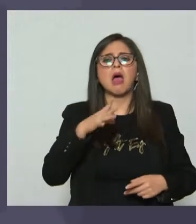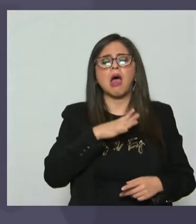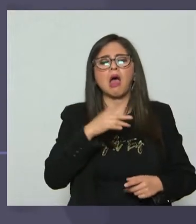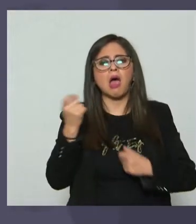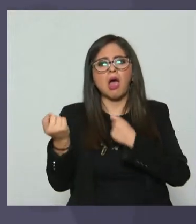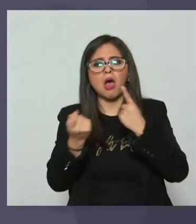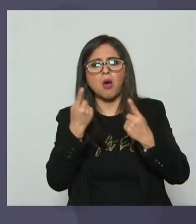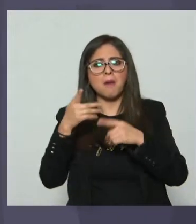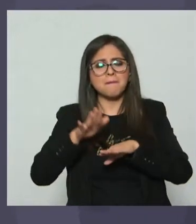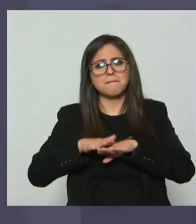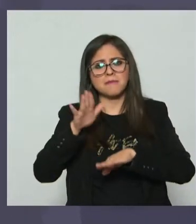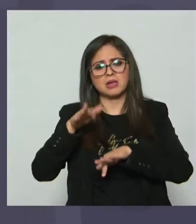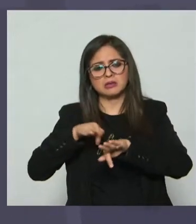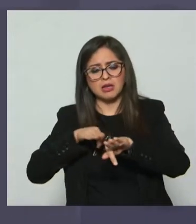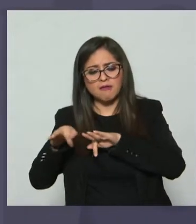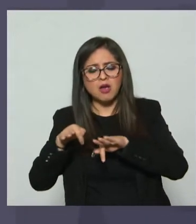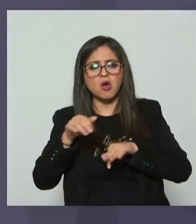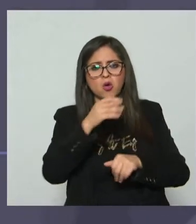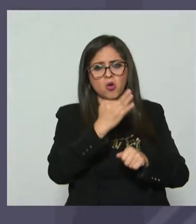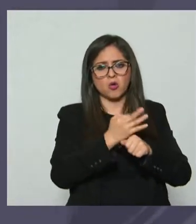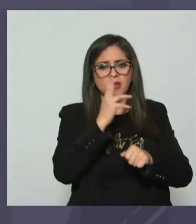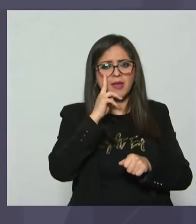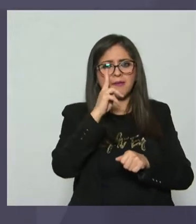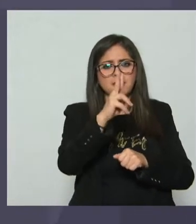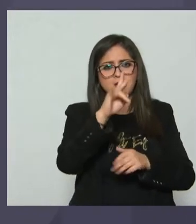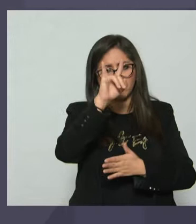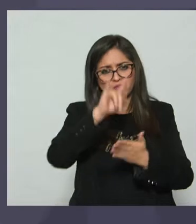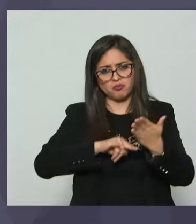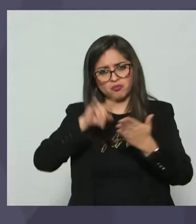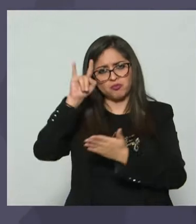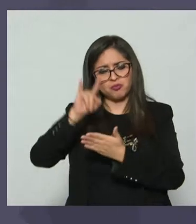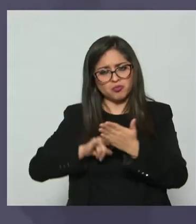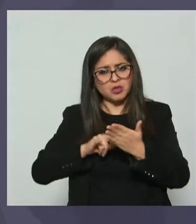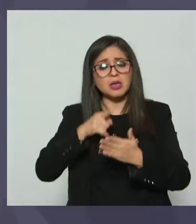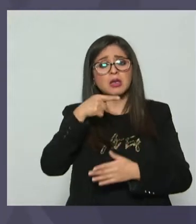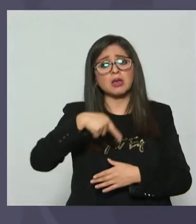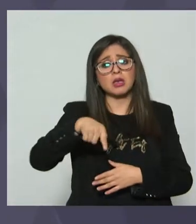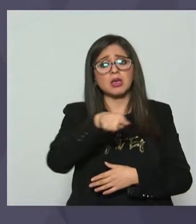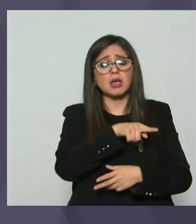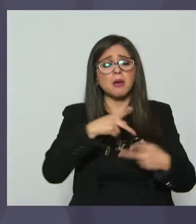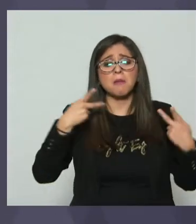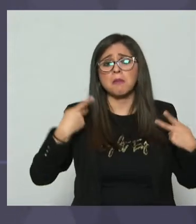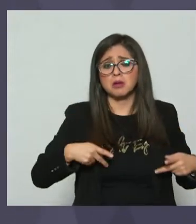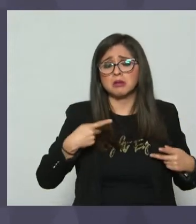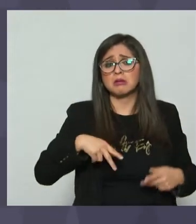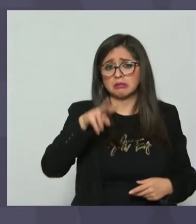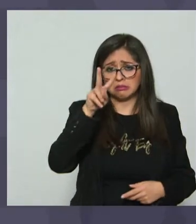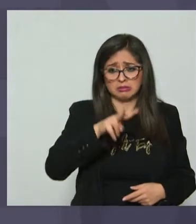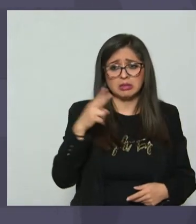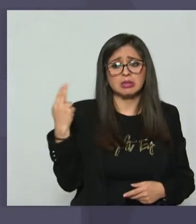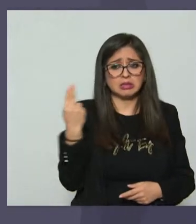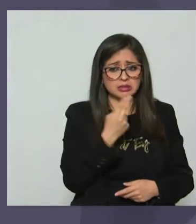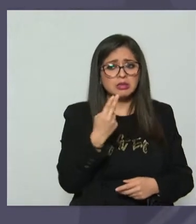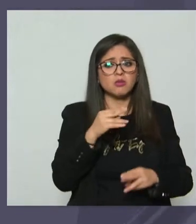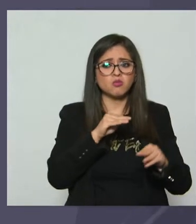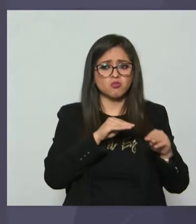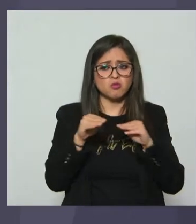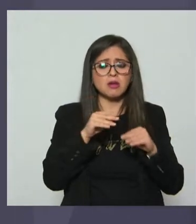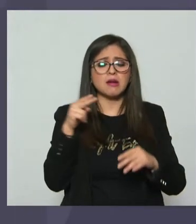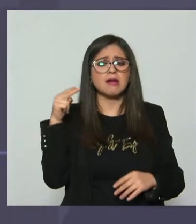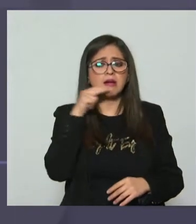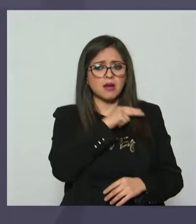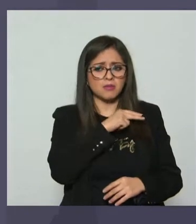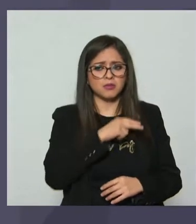y hay una densidad de la población, ahí como lo estamos viendo en el gráfico, y por supuesto que estas personas necesitan moverse de una manera